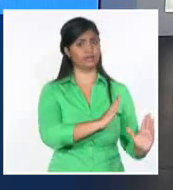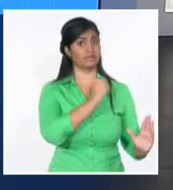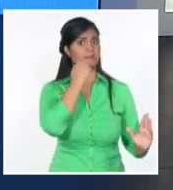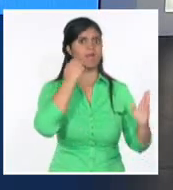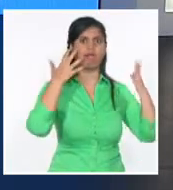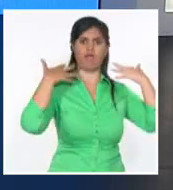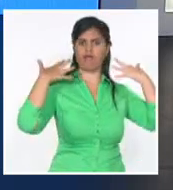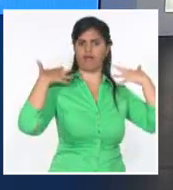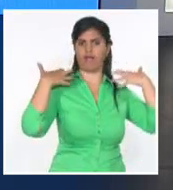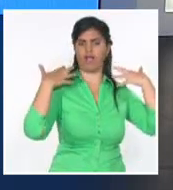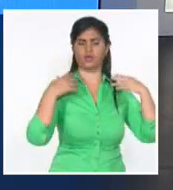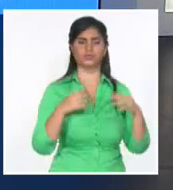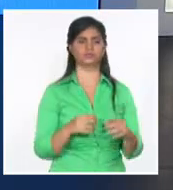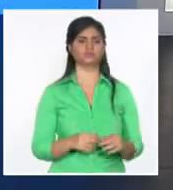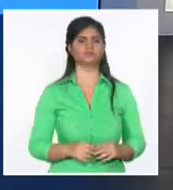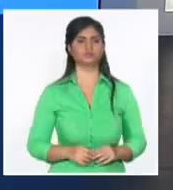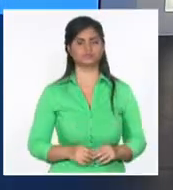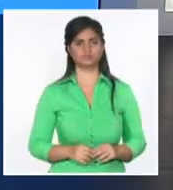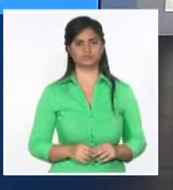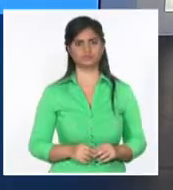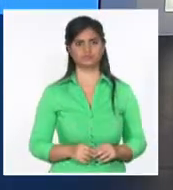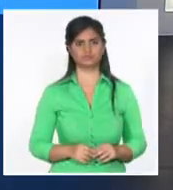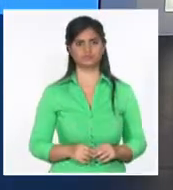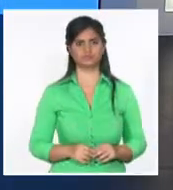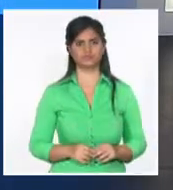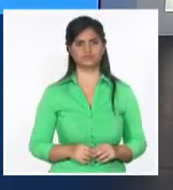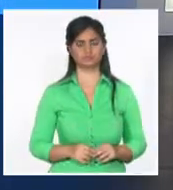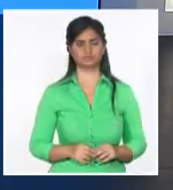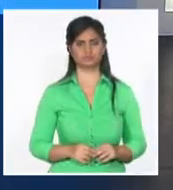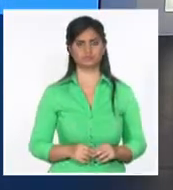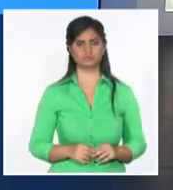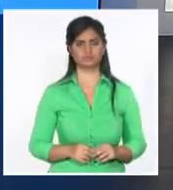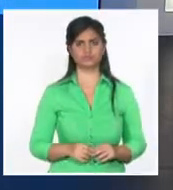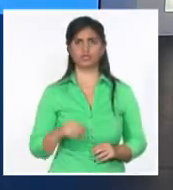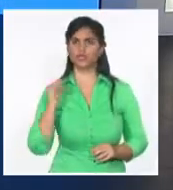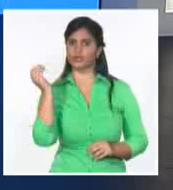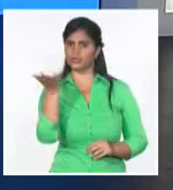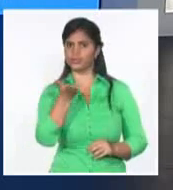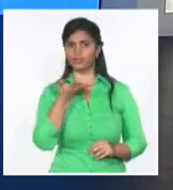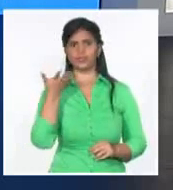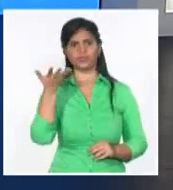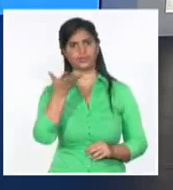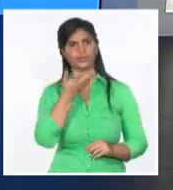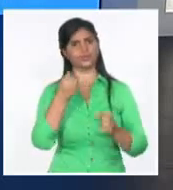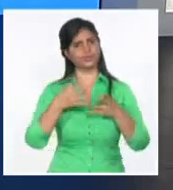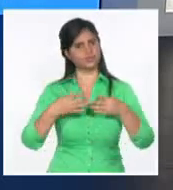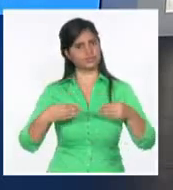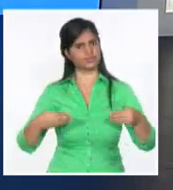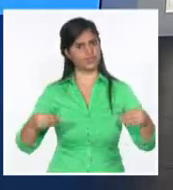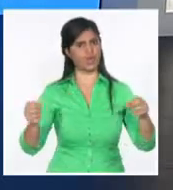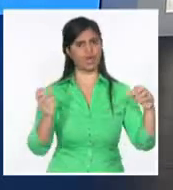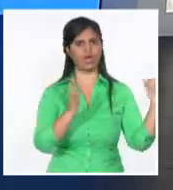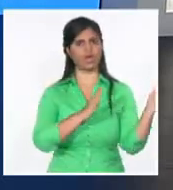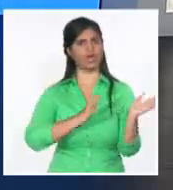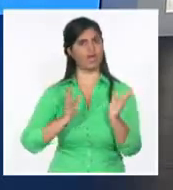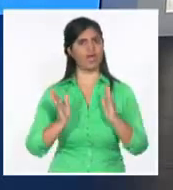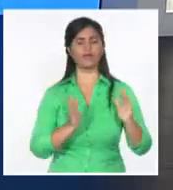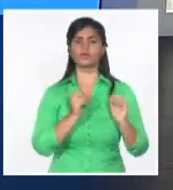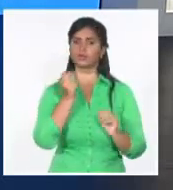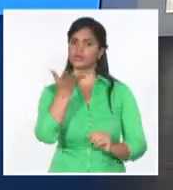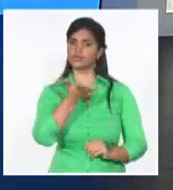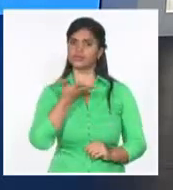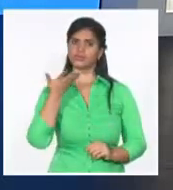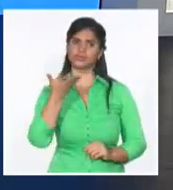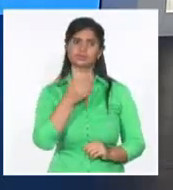grados, sobre todo en zonas costeras. Les decía que tenemos vientos de región norte en localidades del occidente del país. Estos vientos estarán soplando hoy con velocidades